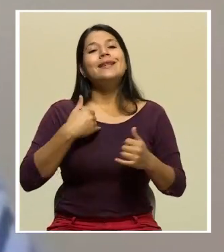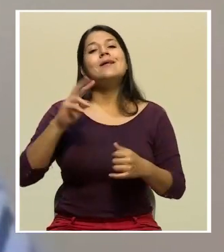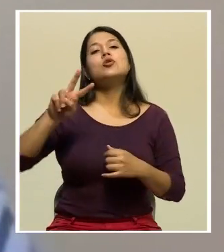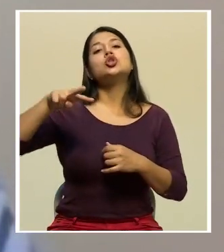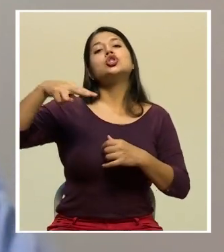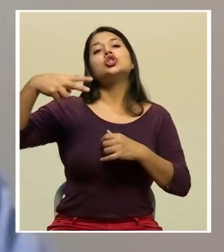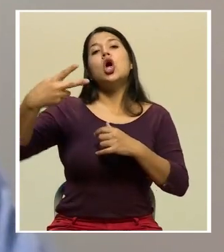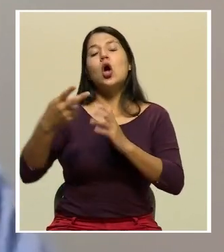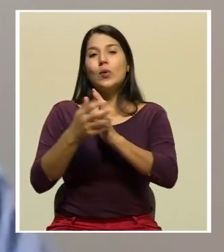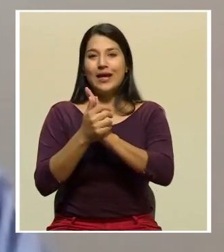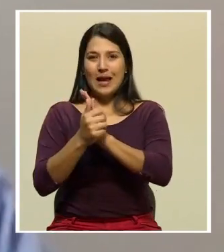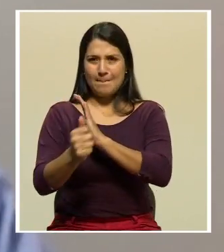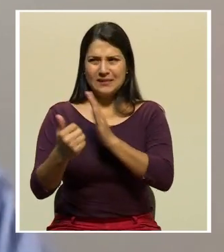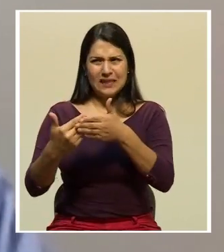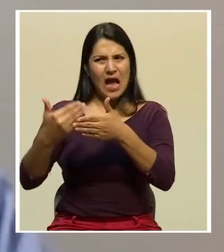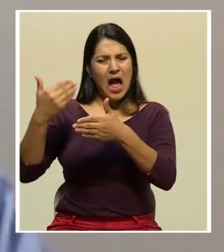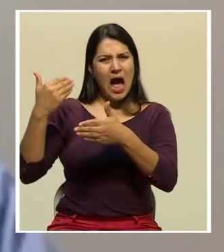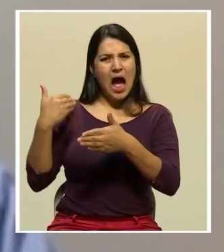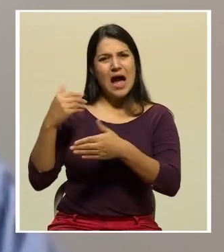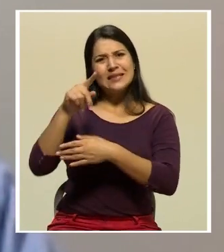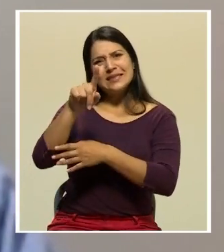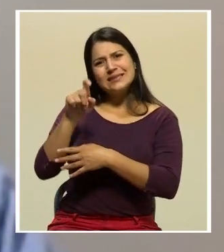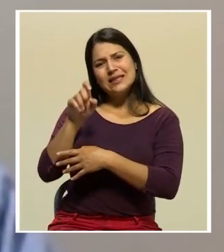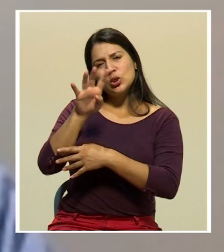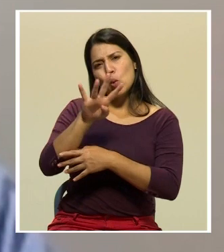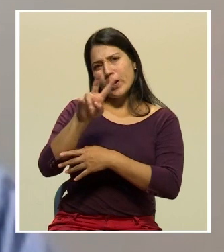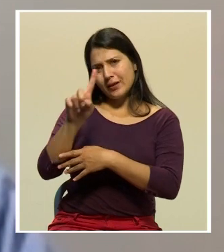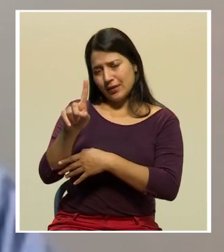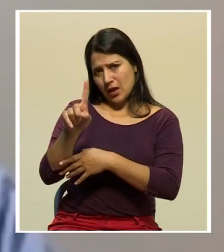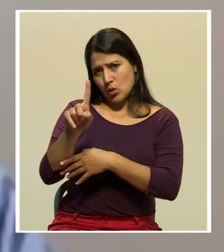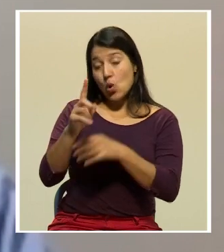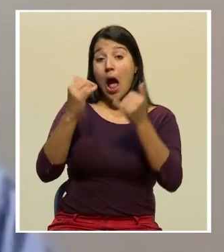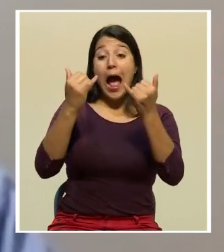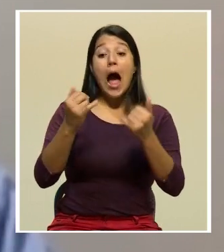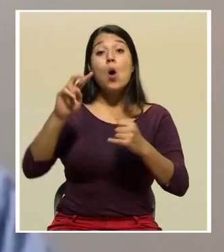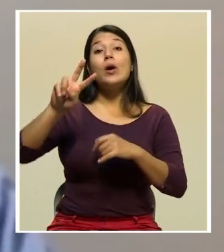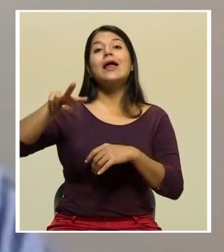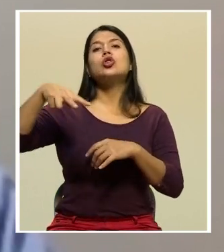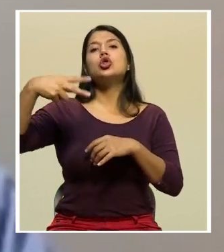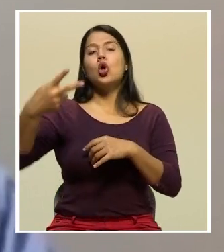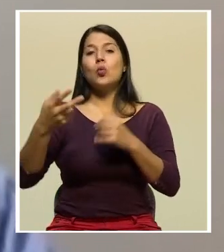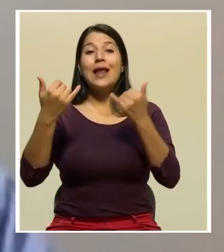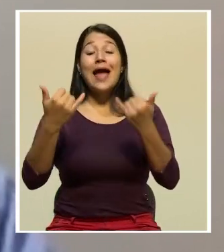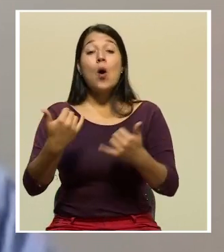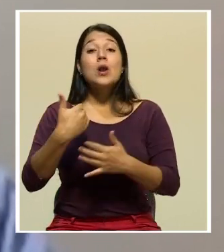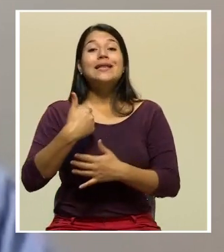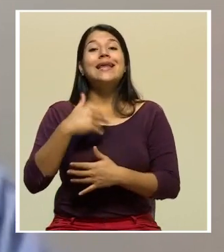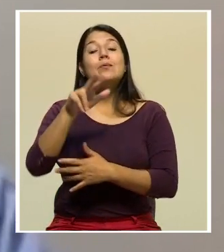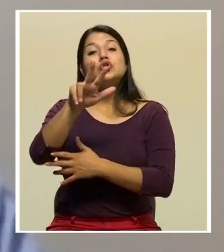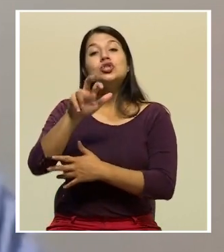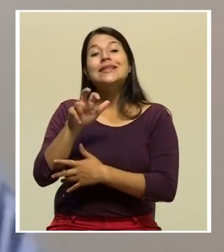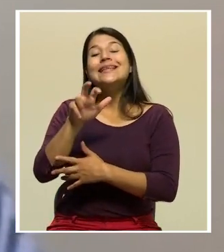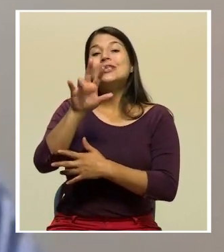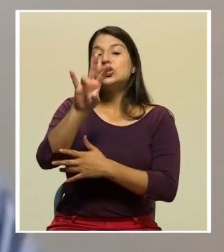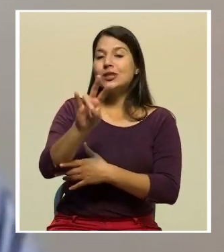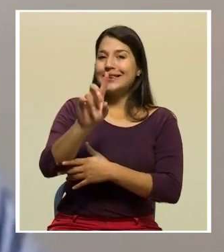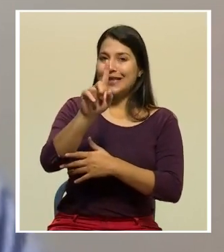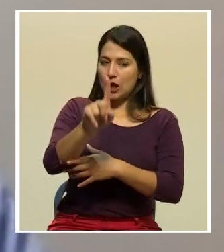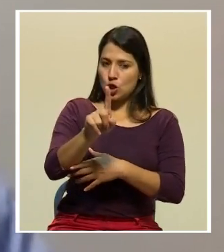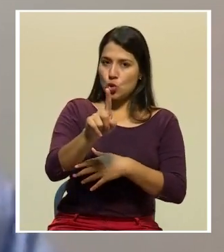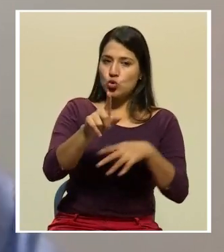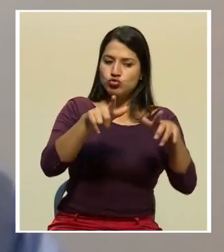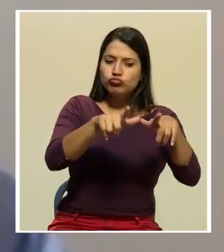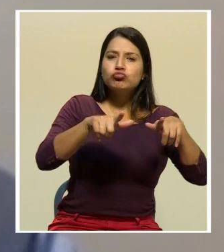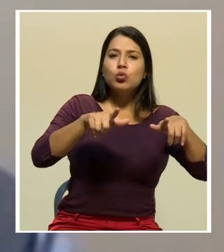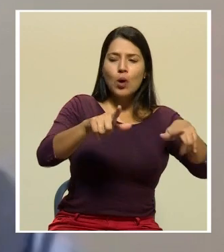hoy, en medio de la pandemia, se duplicó más de ello y tenemos 371. Entonces ya hay un esfuerzo. ¿Y